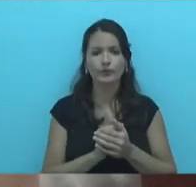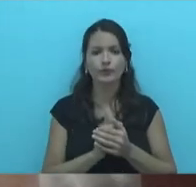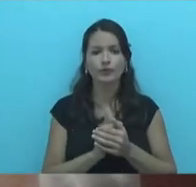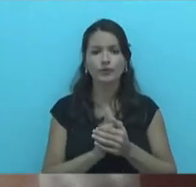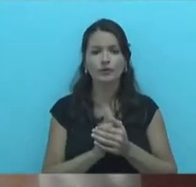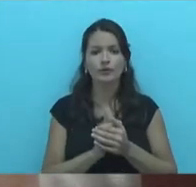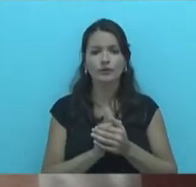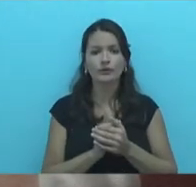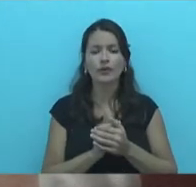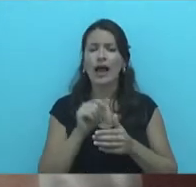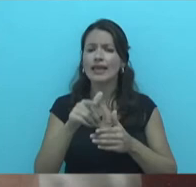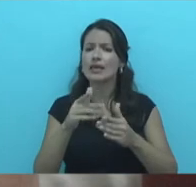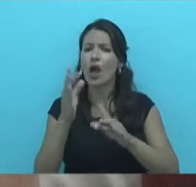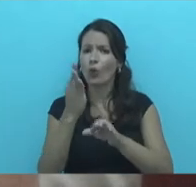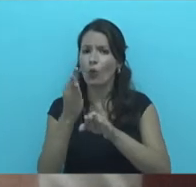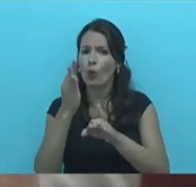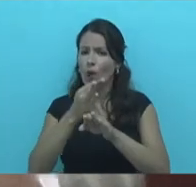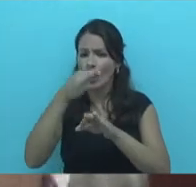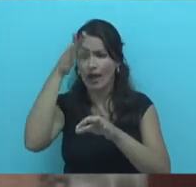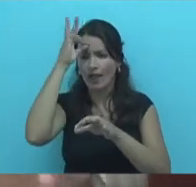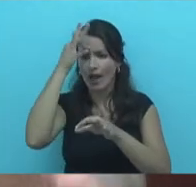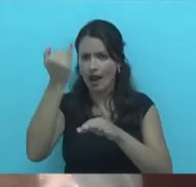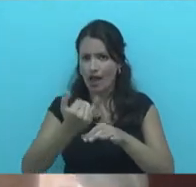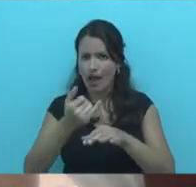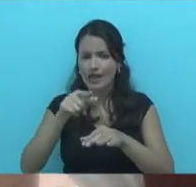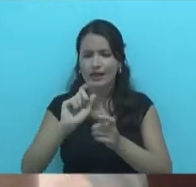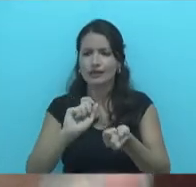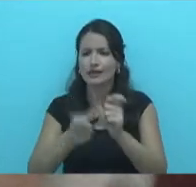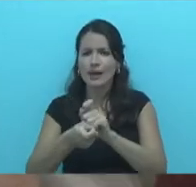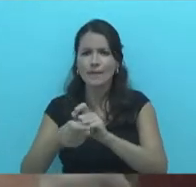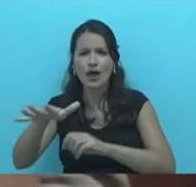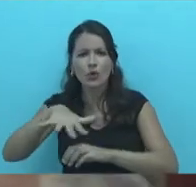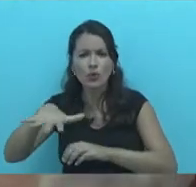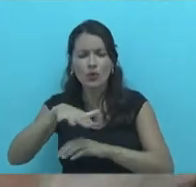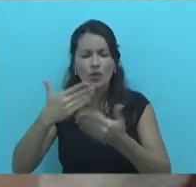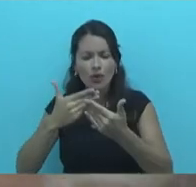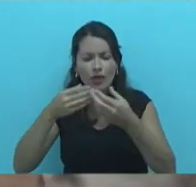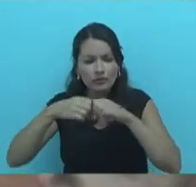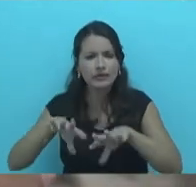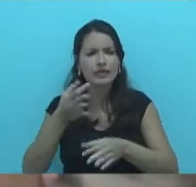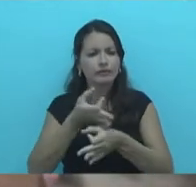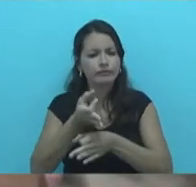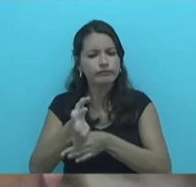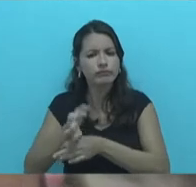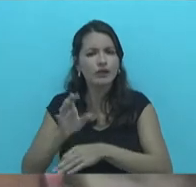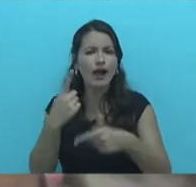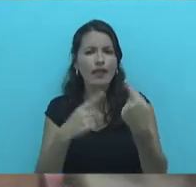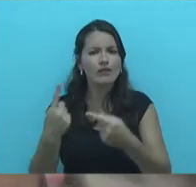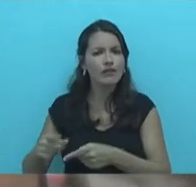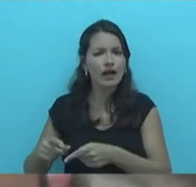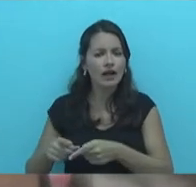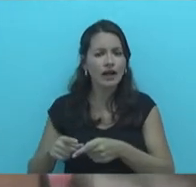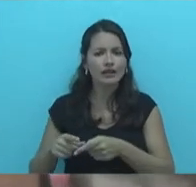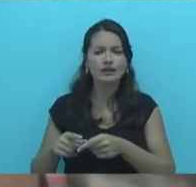donde justamente da respuesta no solo a lo que tiene que ver con la importancia educativa en ese área de las artes, sino también con un